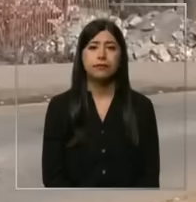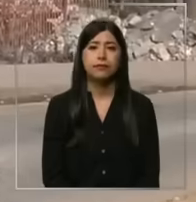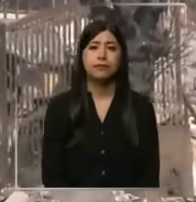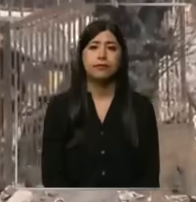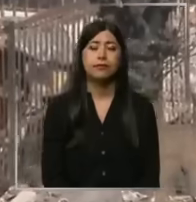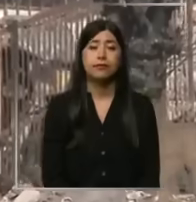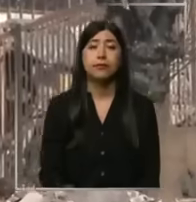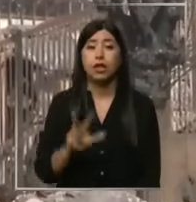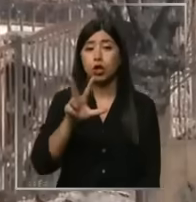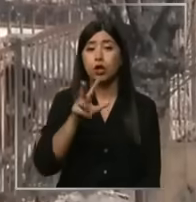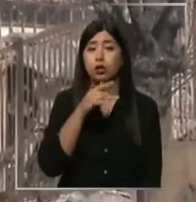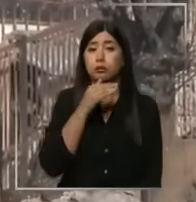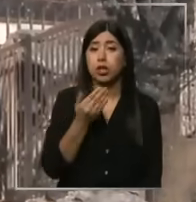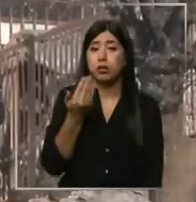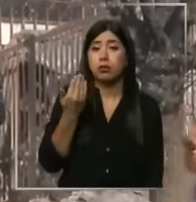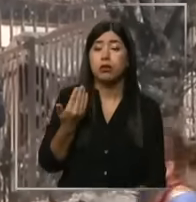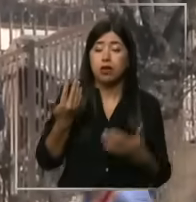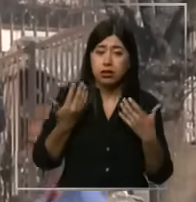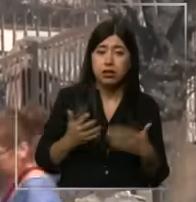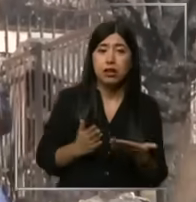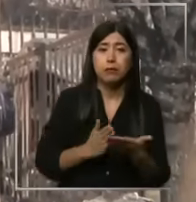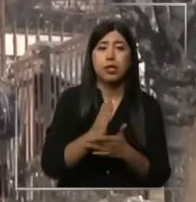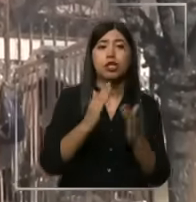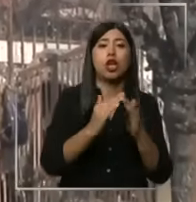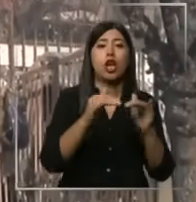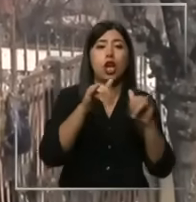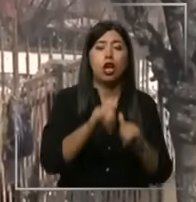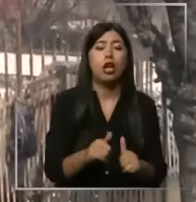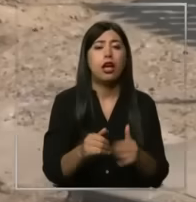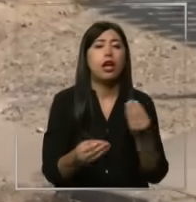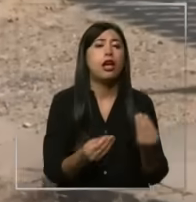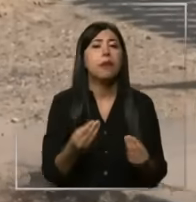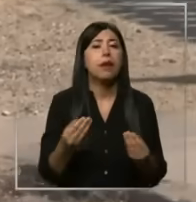Bueno, hace 8 minutos comenzó el toque de queda. ¿Qué es lo que ocurre hasta